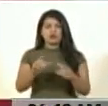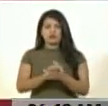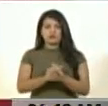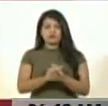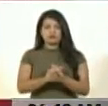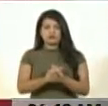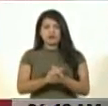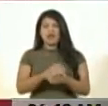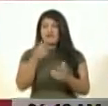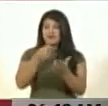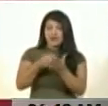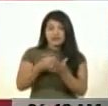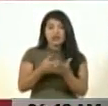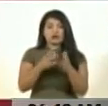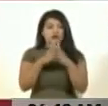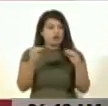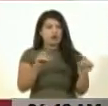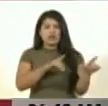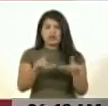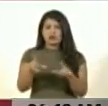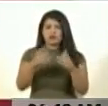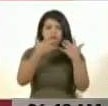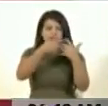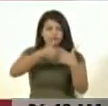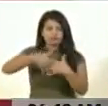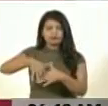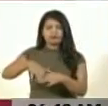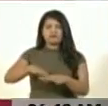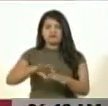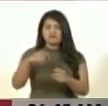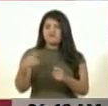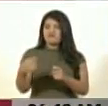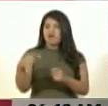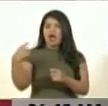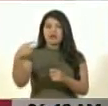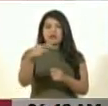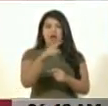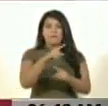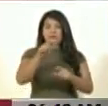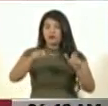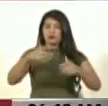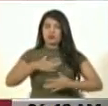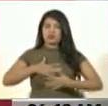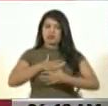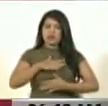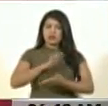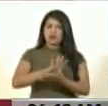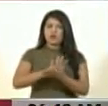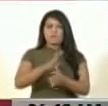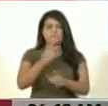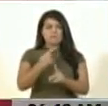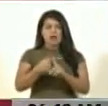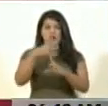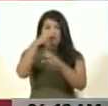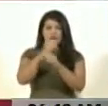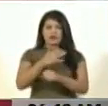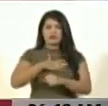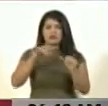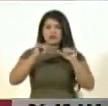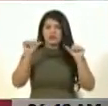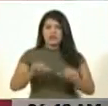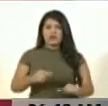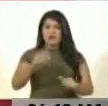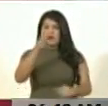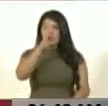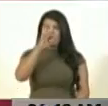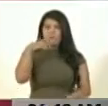sistema financiero para que las personas, para que el ciudadano común pueda estar plenamente tranquilo y confiar en el sistema bancario, el